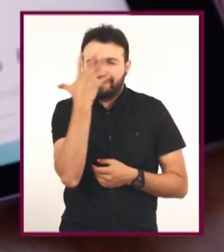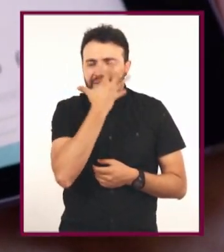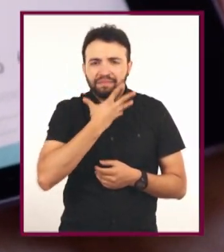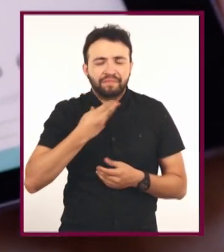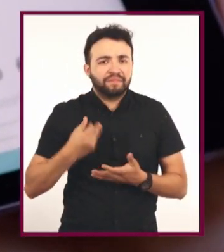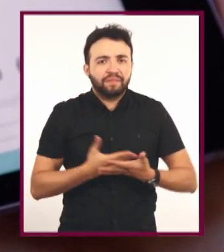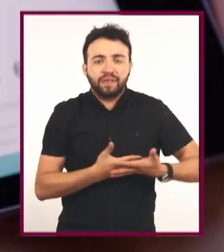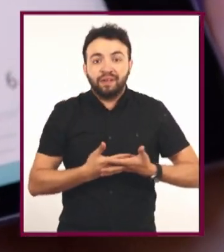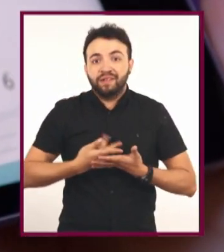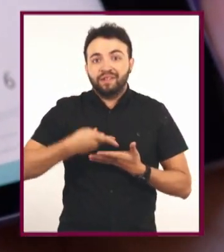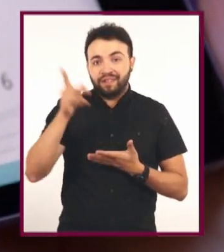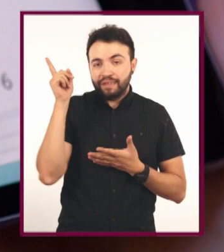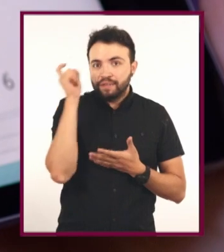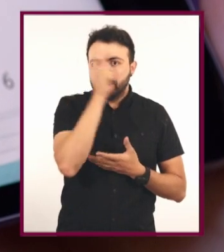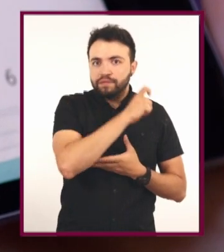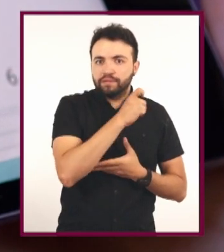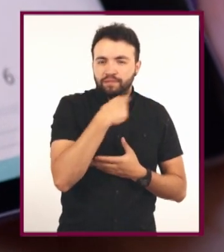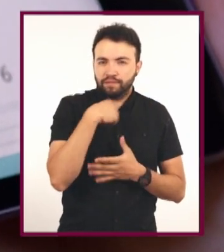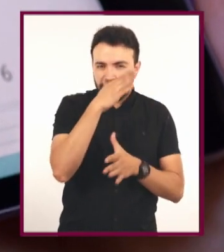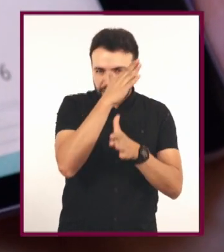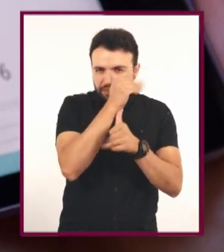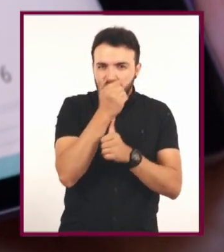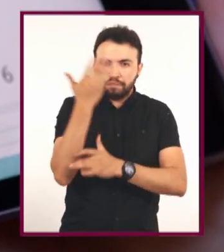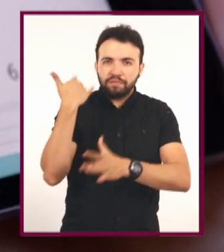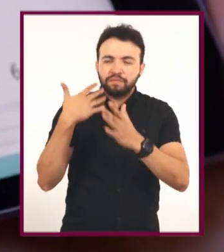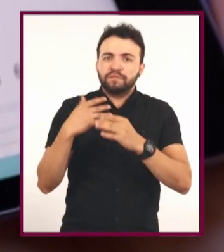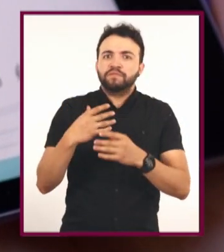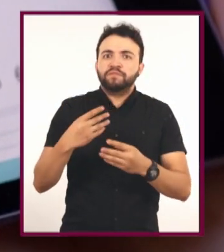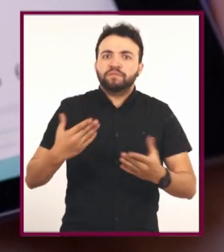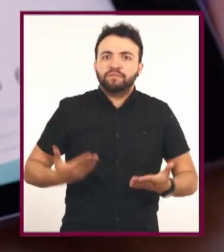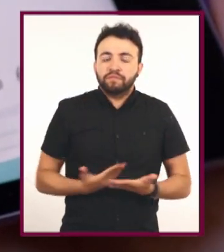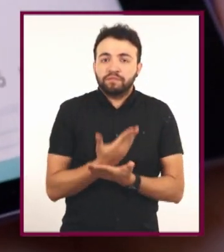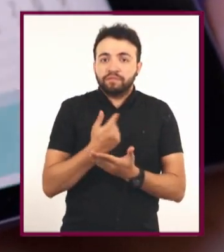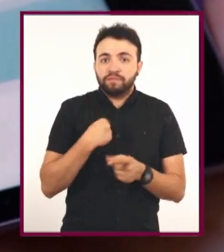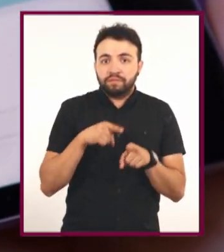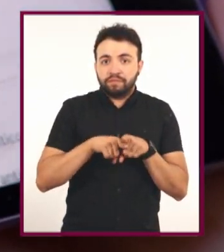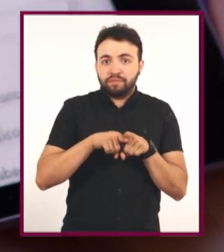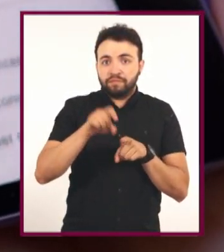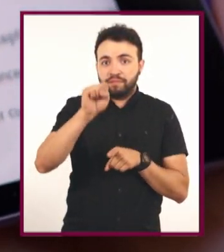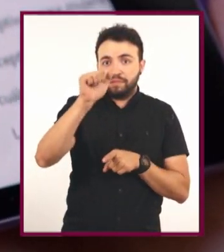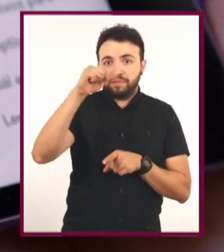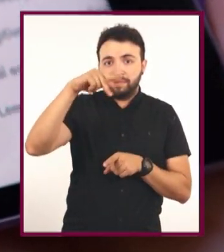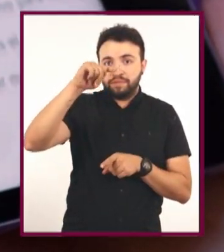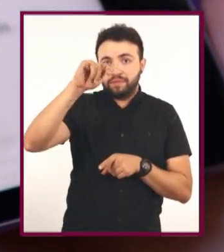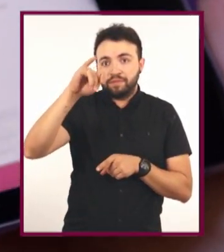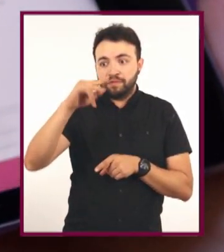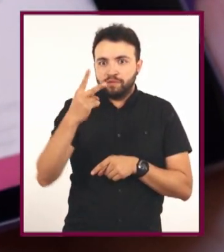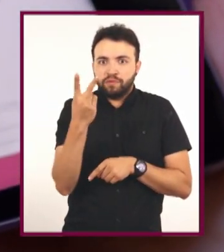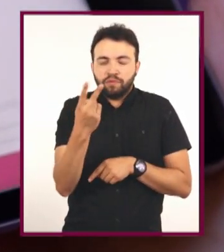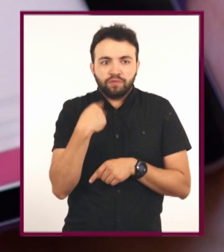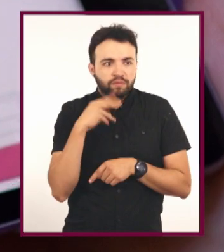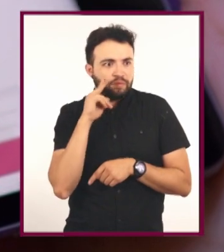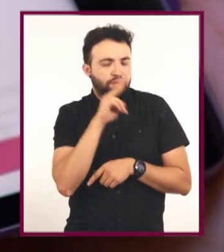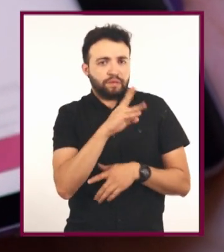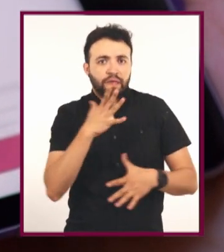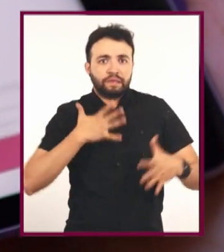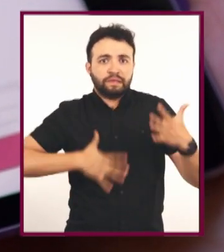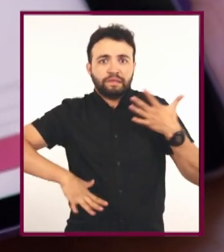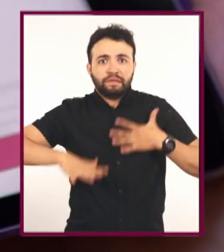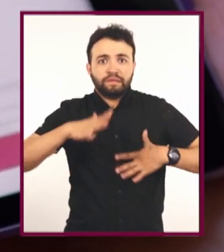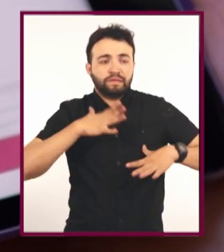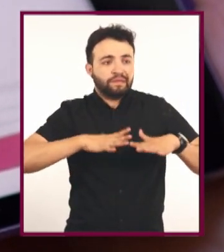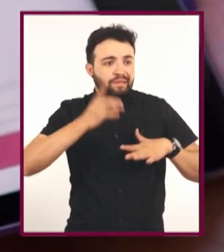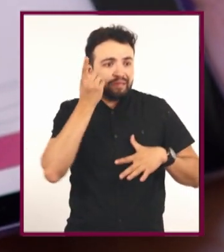hermoso, pero complicado que es cuidar a un bebé. Y yo me acuerdo un poco de cuando nació Santi. Los dos estaban cansados y morían del